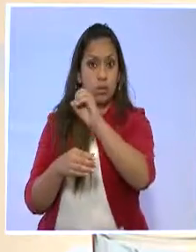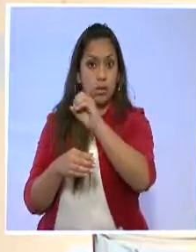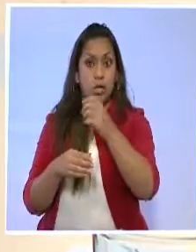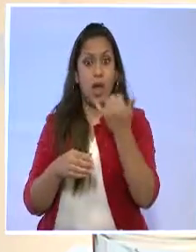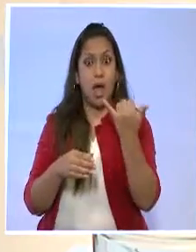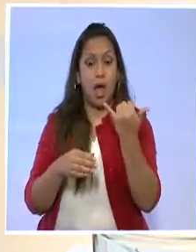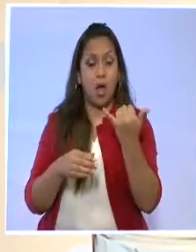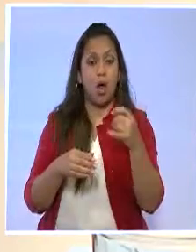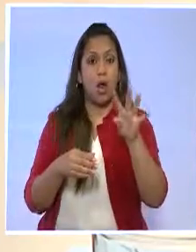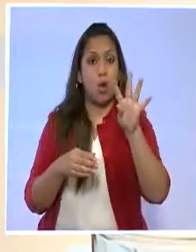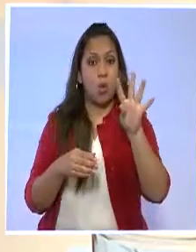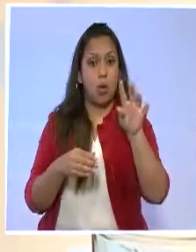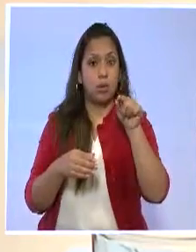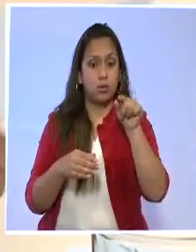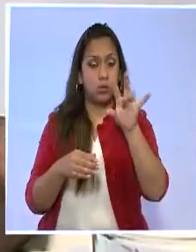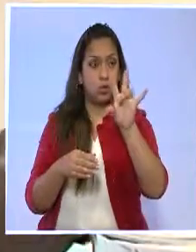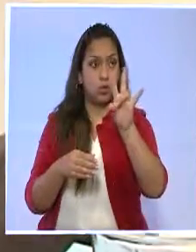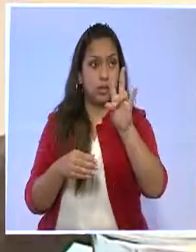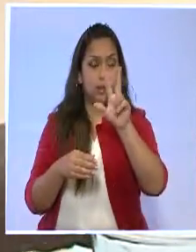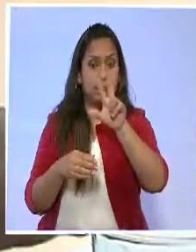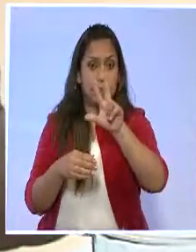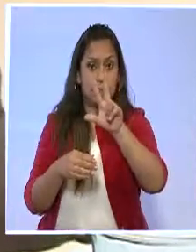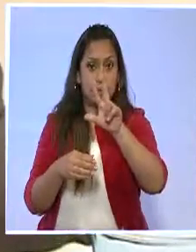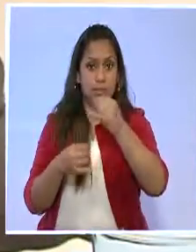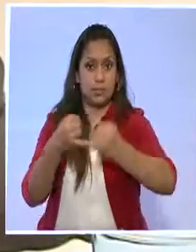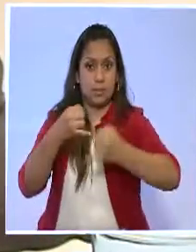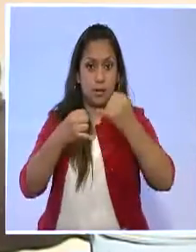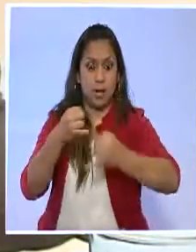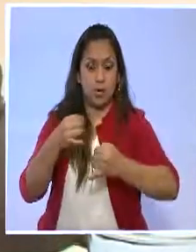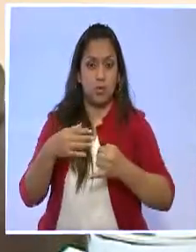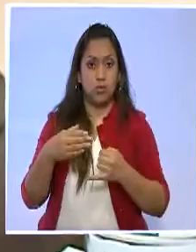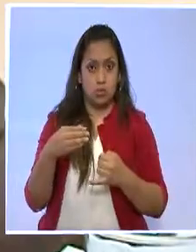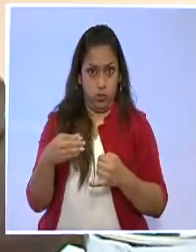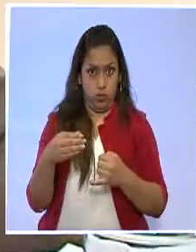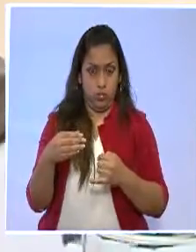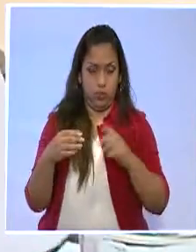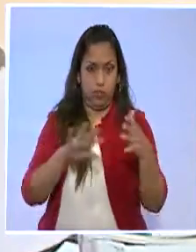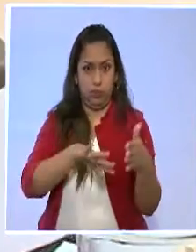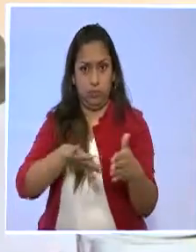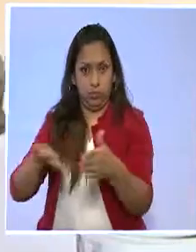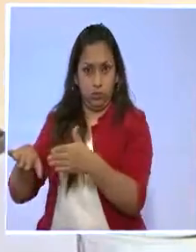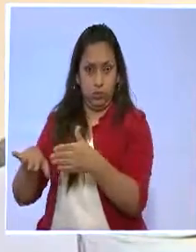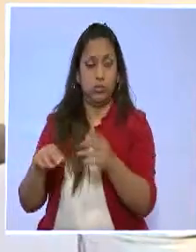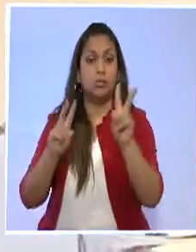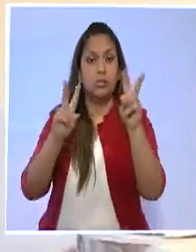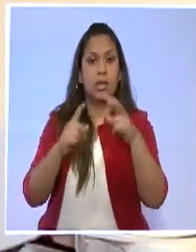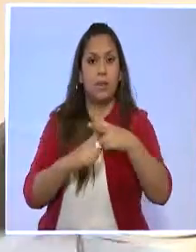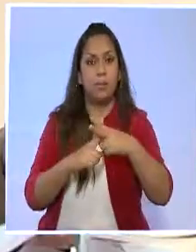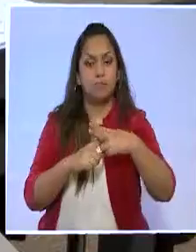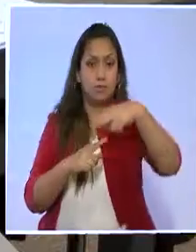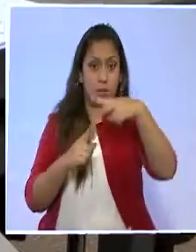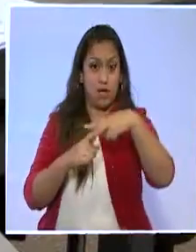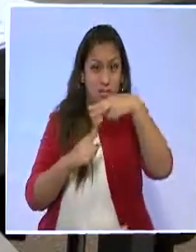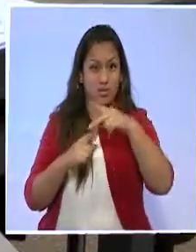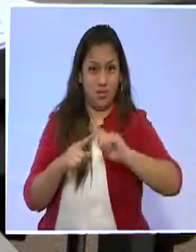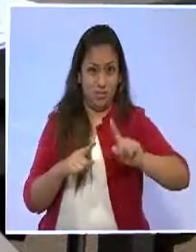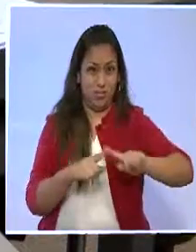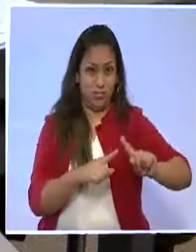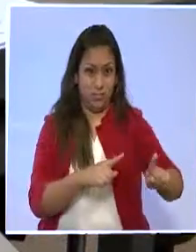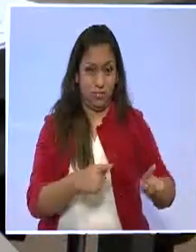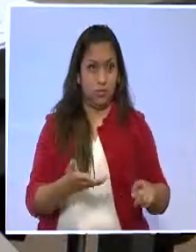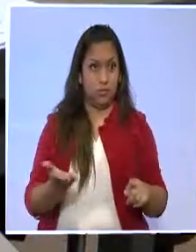73 por lo tanto 23 centavos más y en el tema de las bebidas gaseosas las